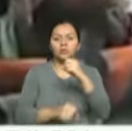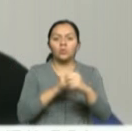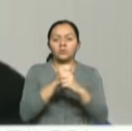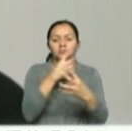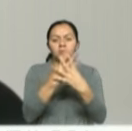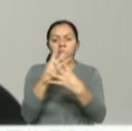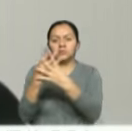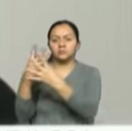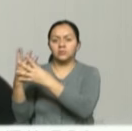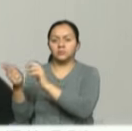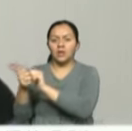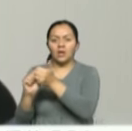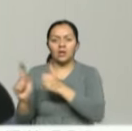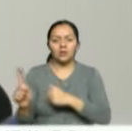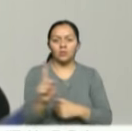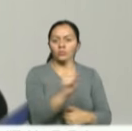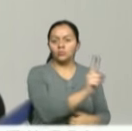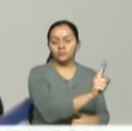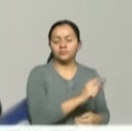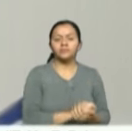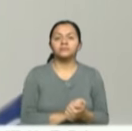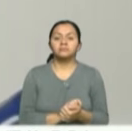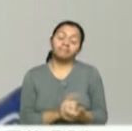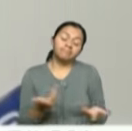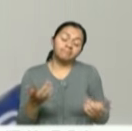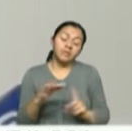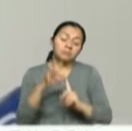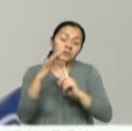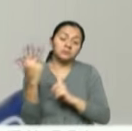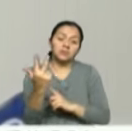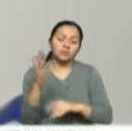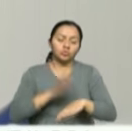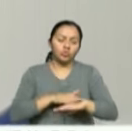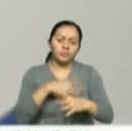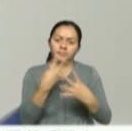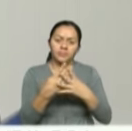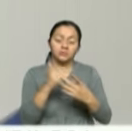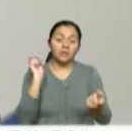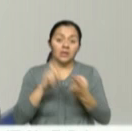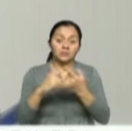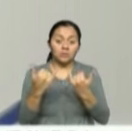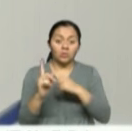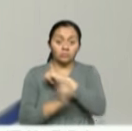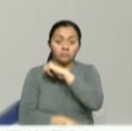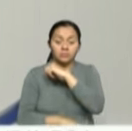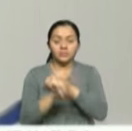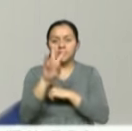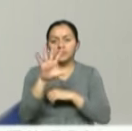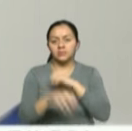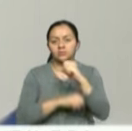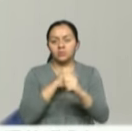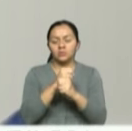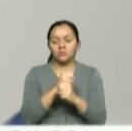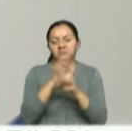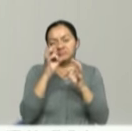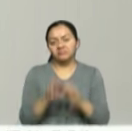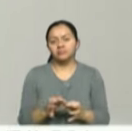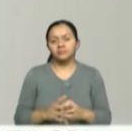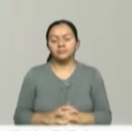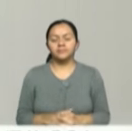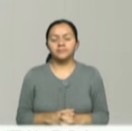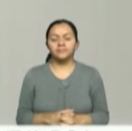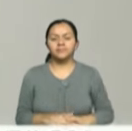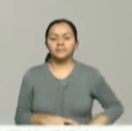cada uno. Los principales implicados están detenidos en este momento y que obviamente la justicia